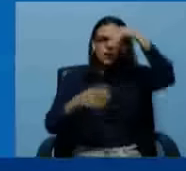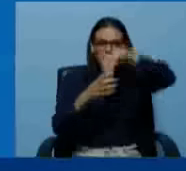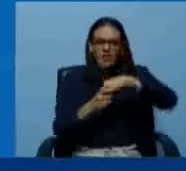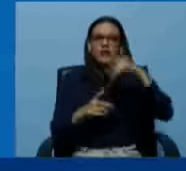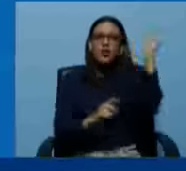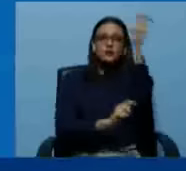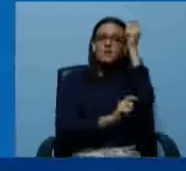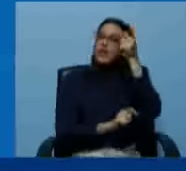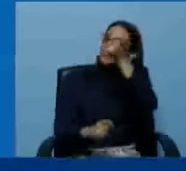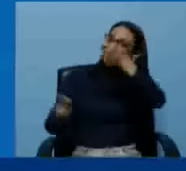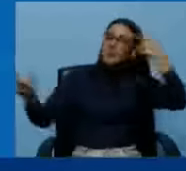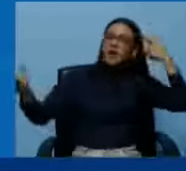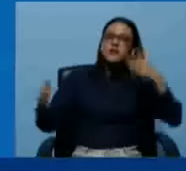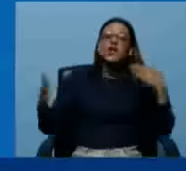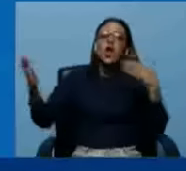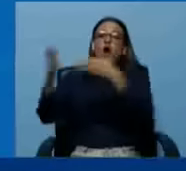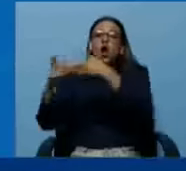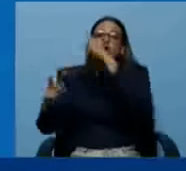David contra Goliat.